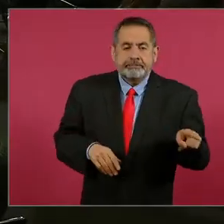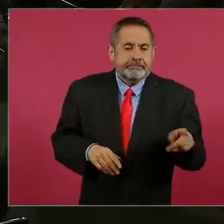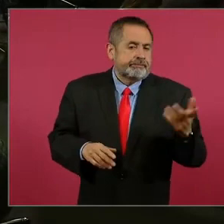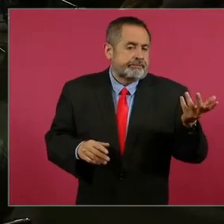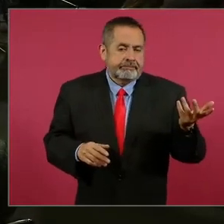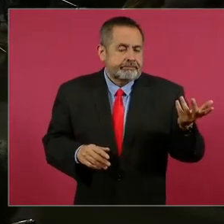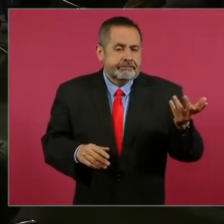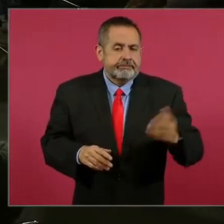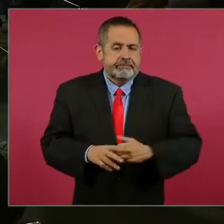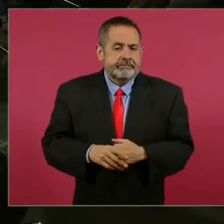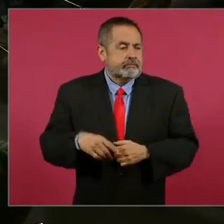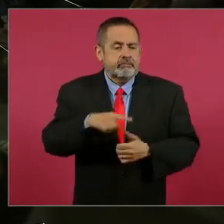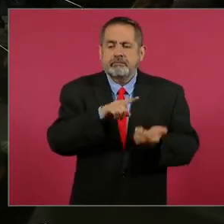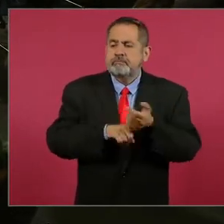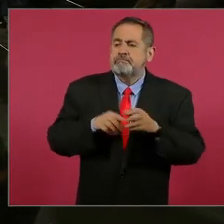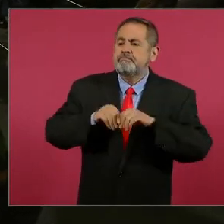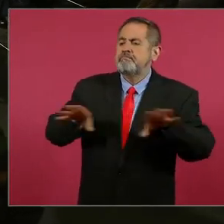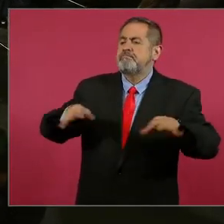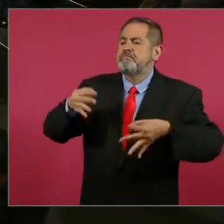los que juzgaban.